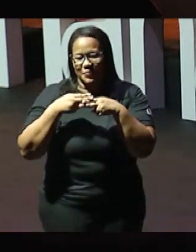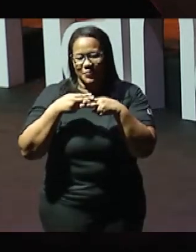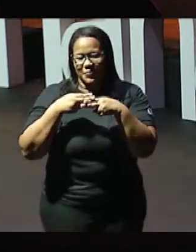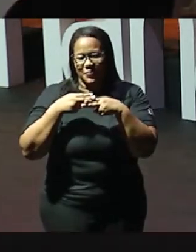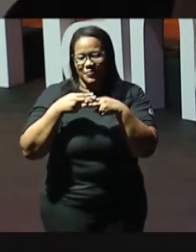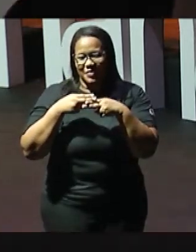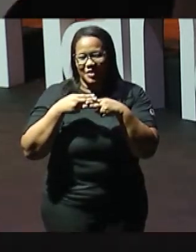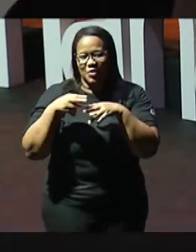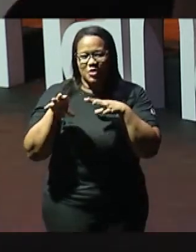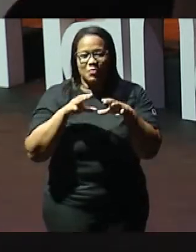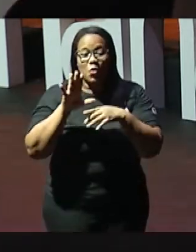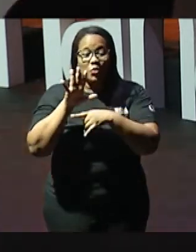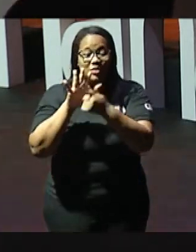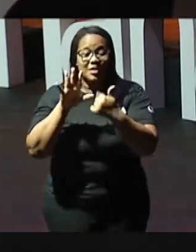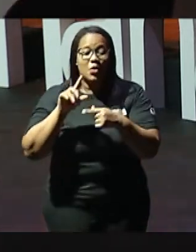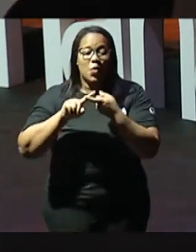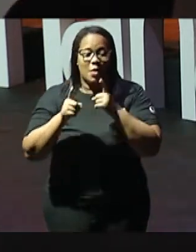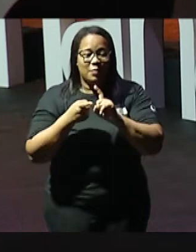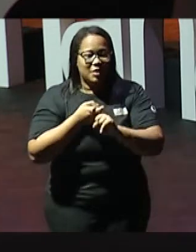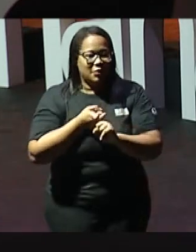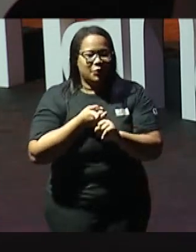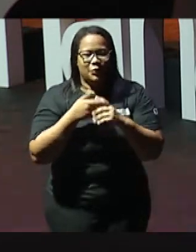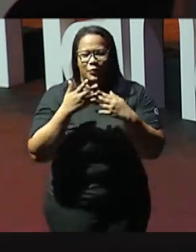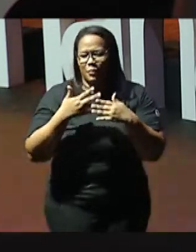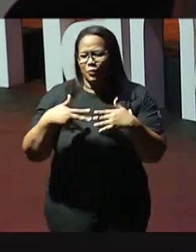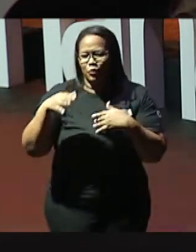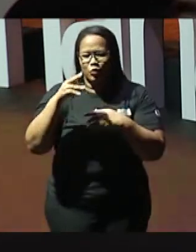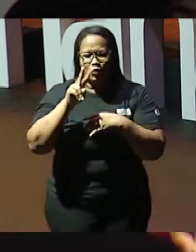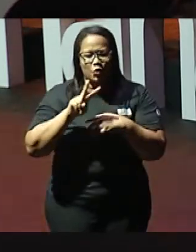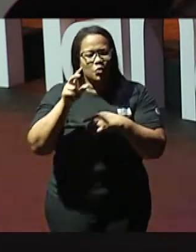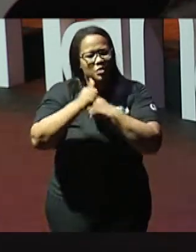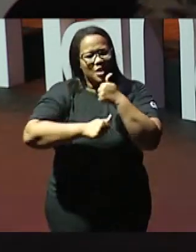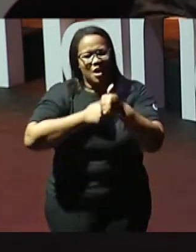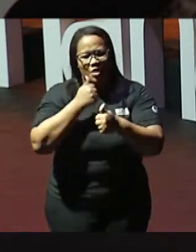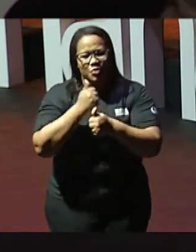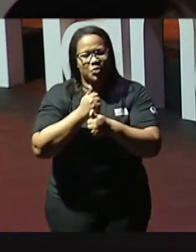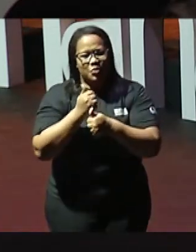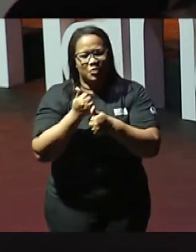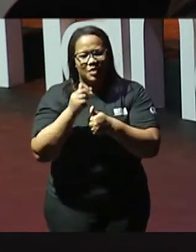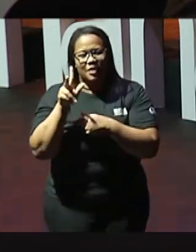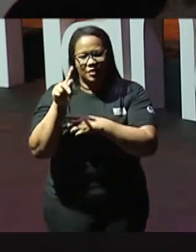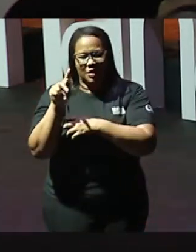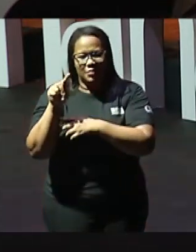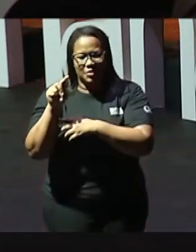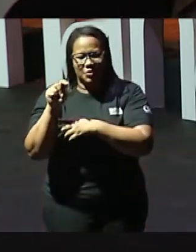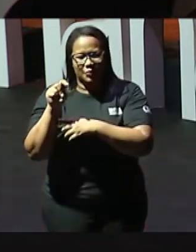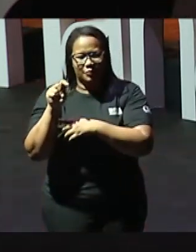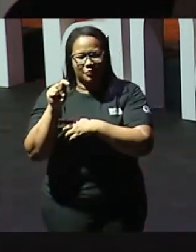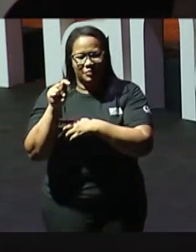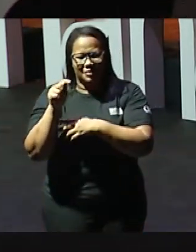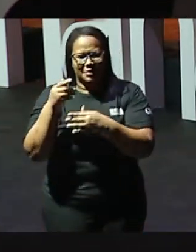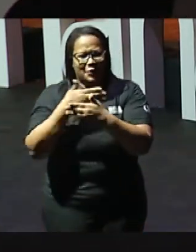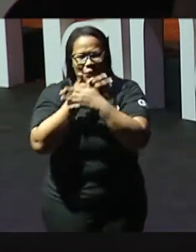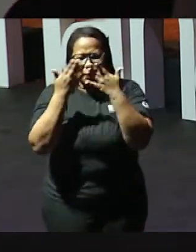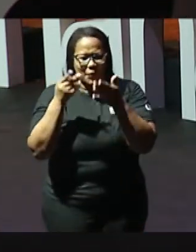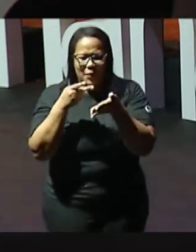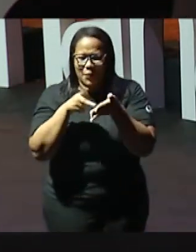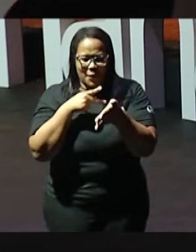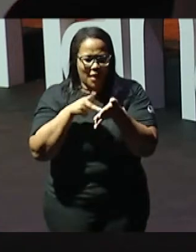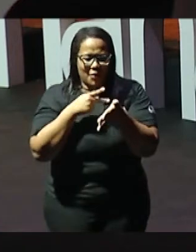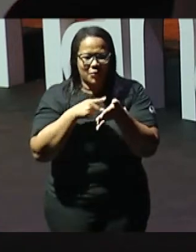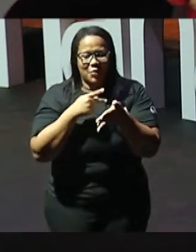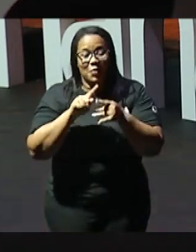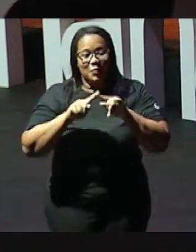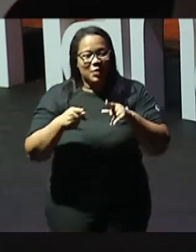duramos muchísimo tiempo en televisión duramos dos años sin ver un peso pero también televisión éramos felices éramos haciendo televisión